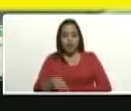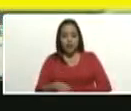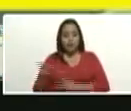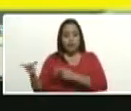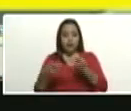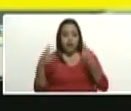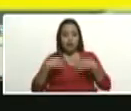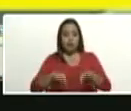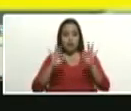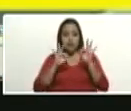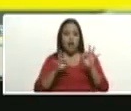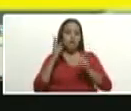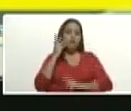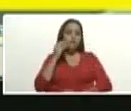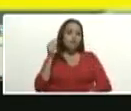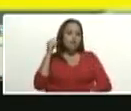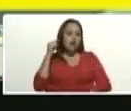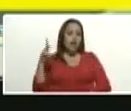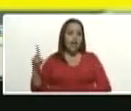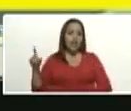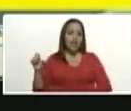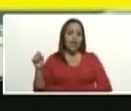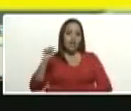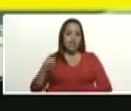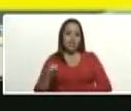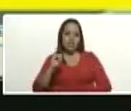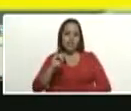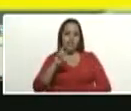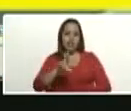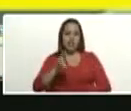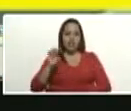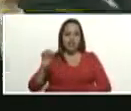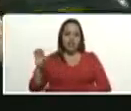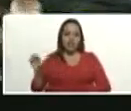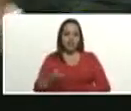como Desiré Santos Amaral,